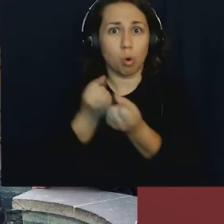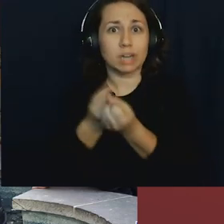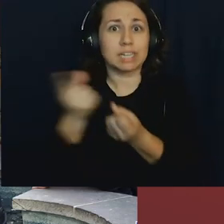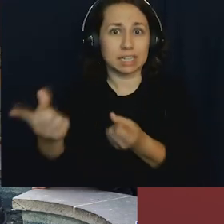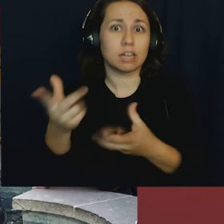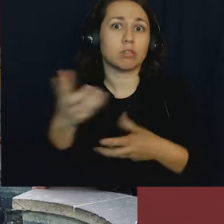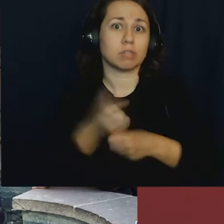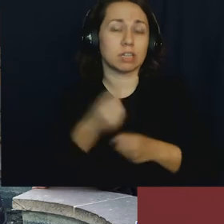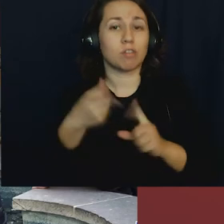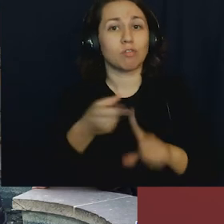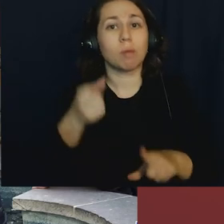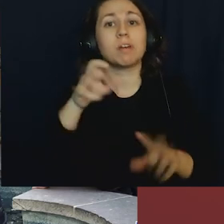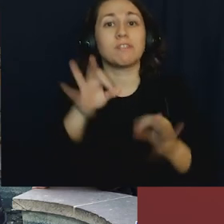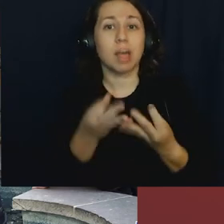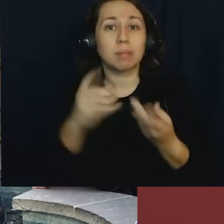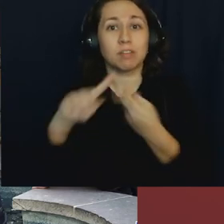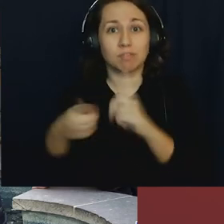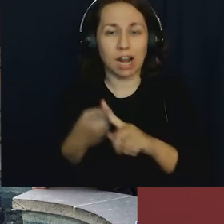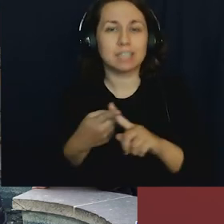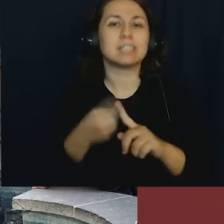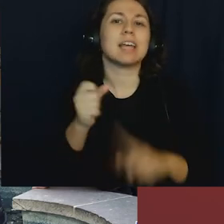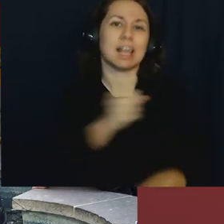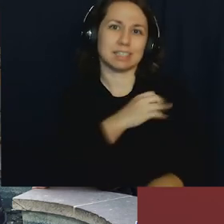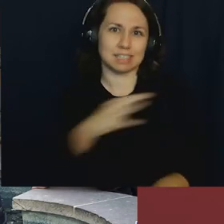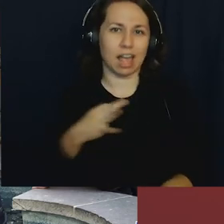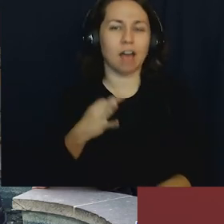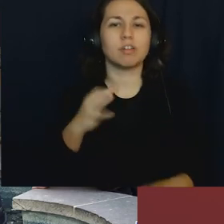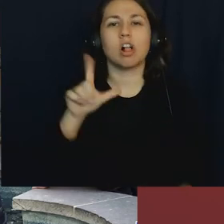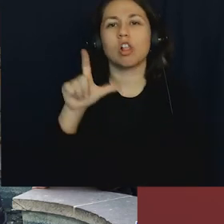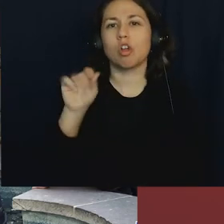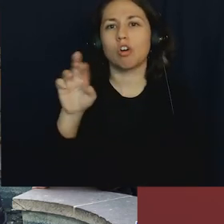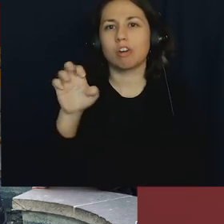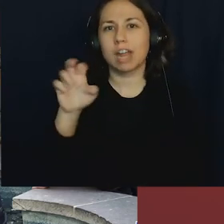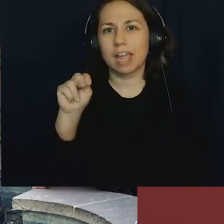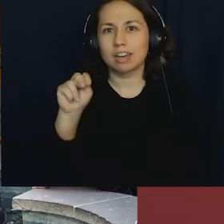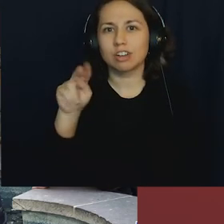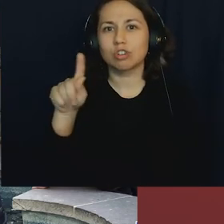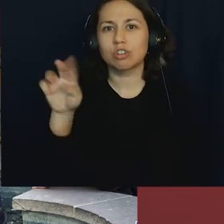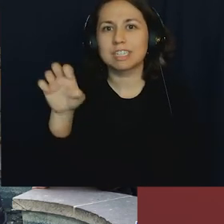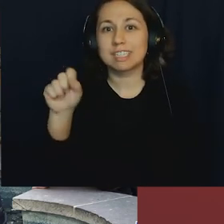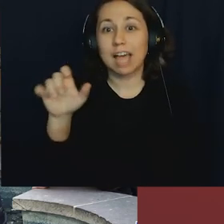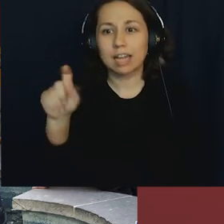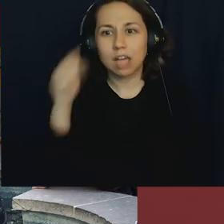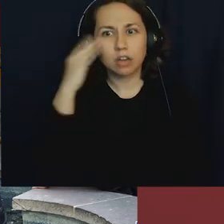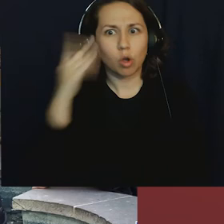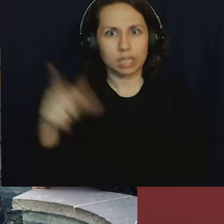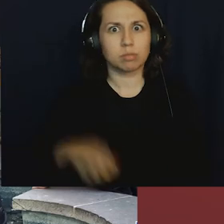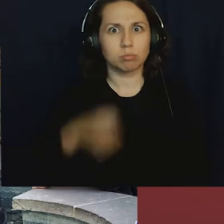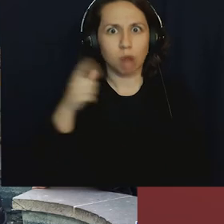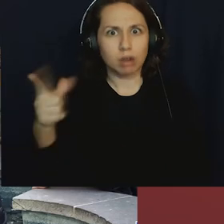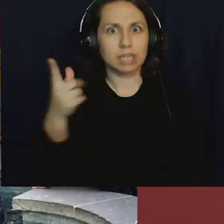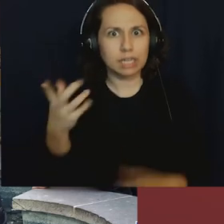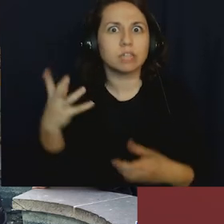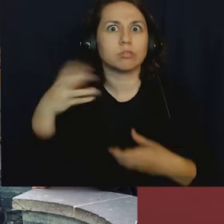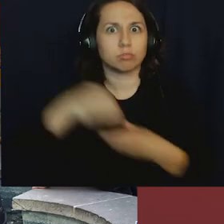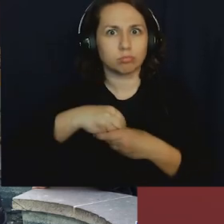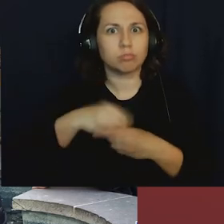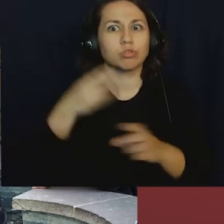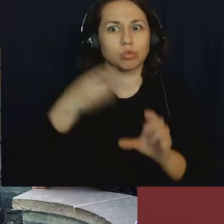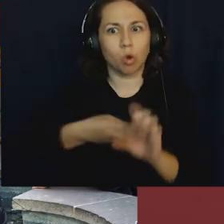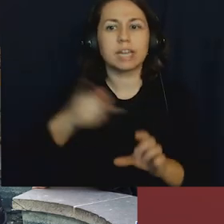de su familia, amigos y el personal en el set. Sé que José está orgulloso de haberse enrolado